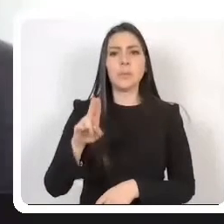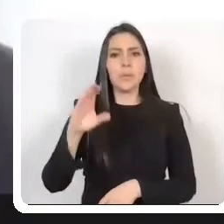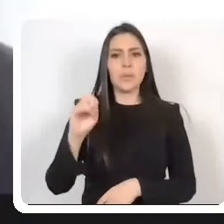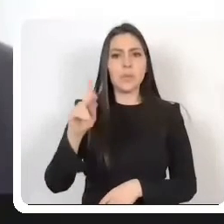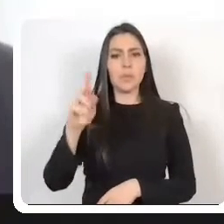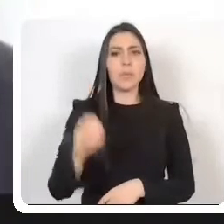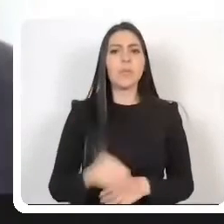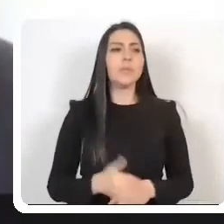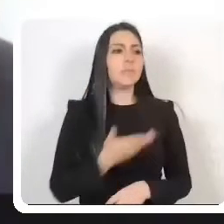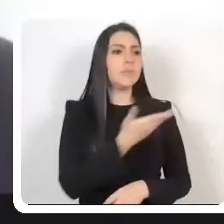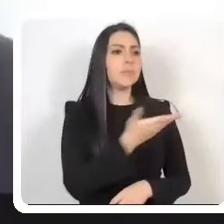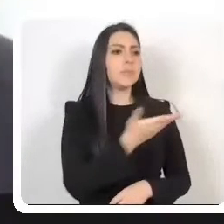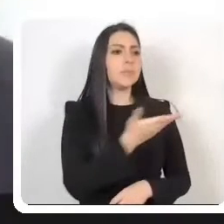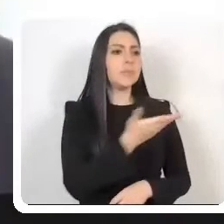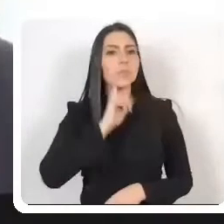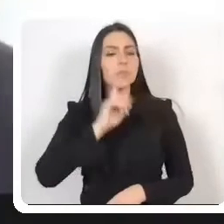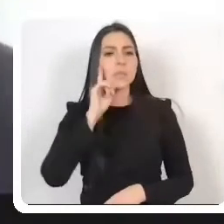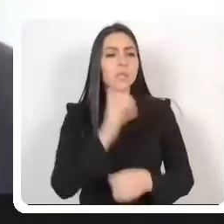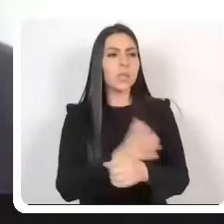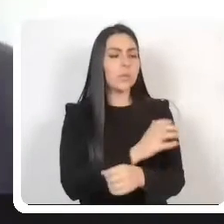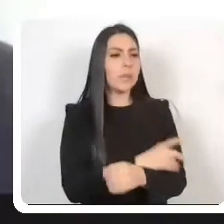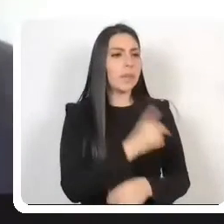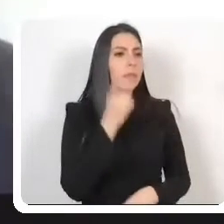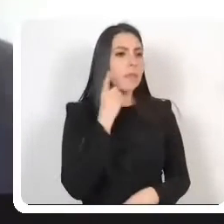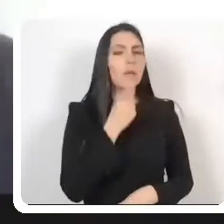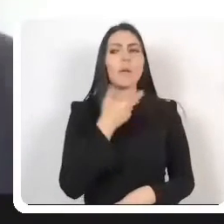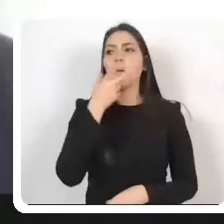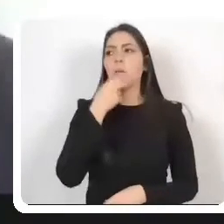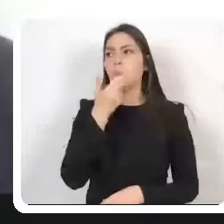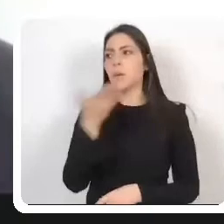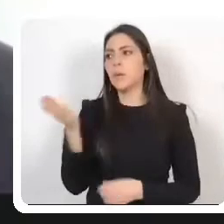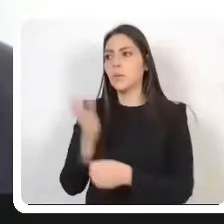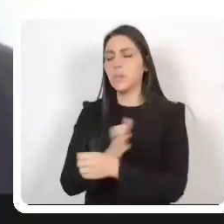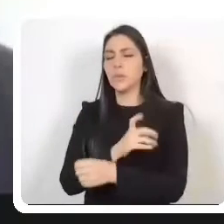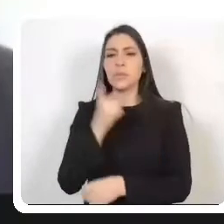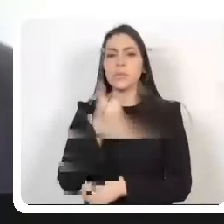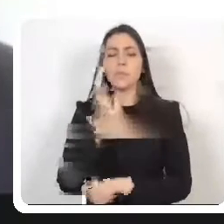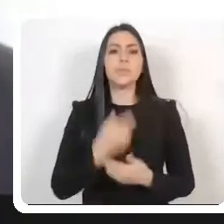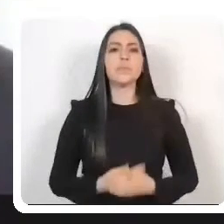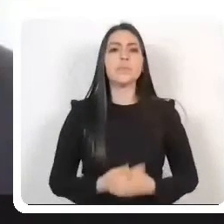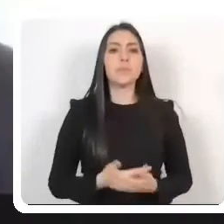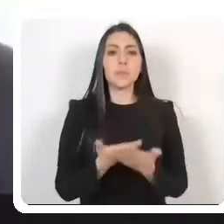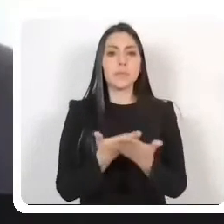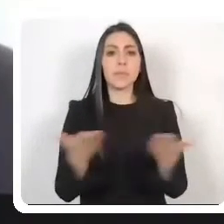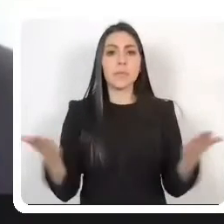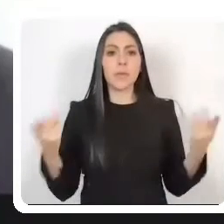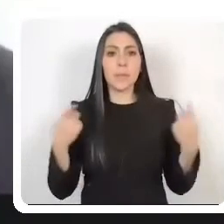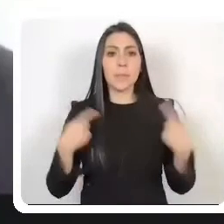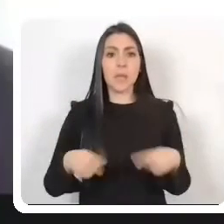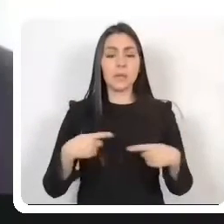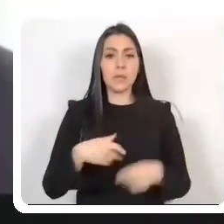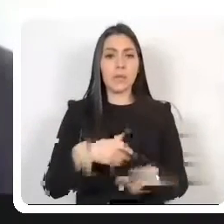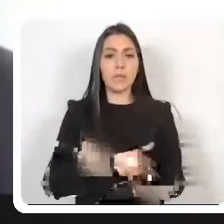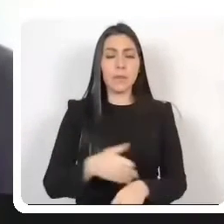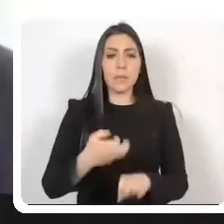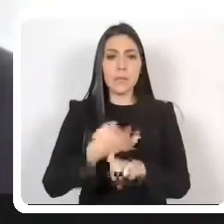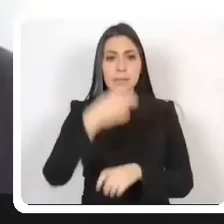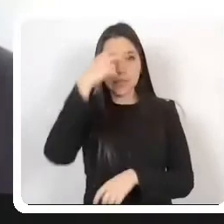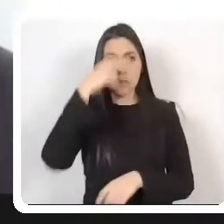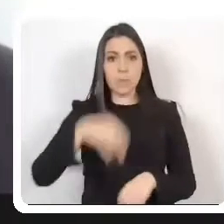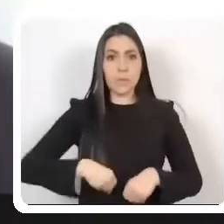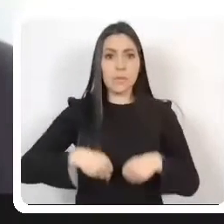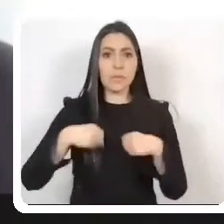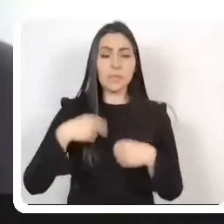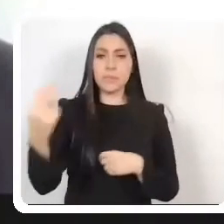compañeras diputadas y diputados, a las familias mexiquenses que nos siguen a través de las diversas